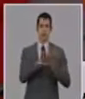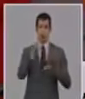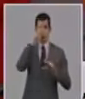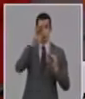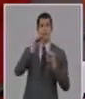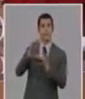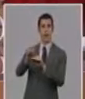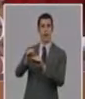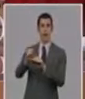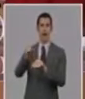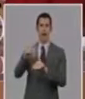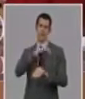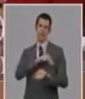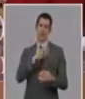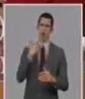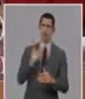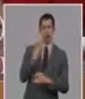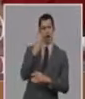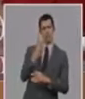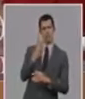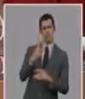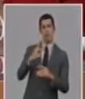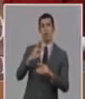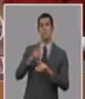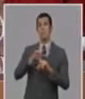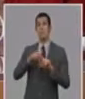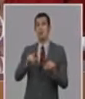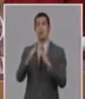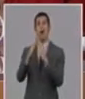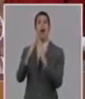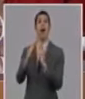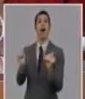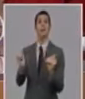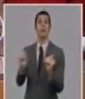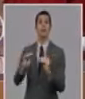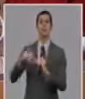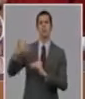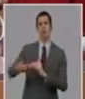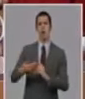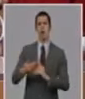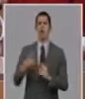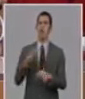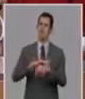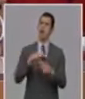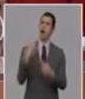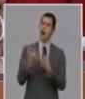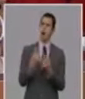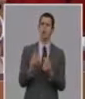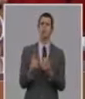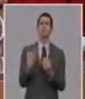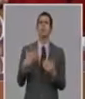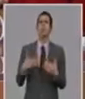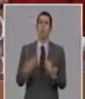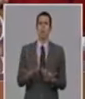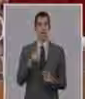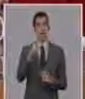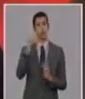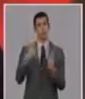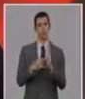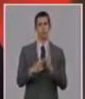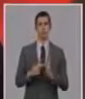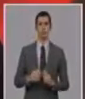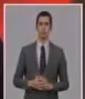eso. ¿Y cómo se enfrenta? ¿Cómo el sistema se ha preparado para enfrentarlo? ¿Cuáles son los protocolos que se están aplicando? De eso le propongo hablar un poquito más adelante porque tenemos